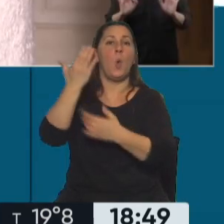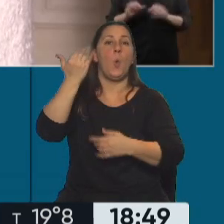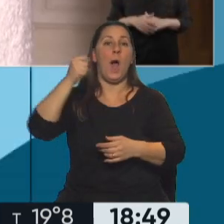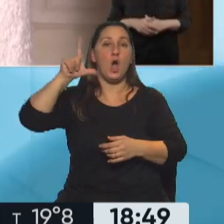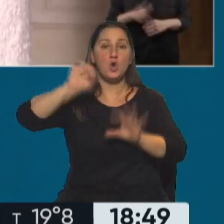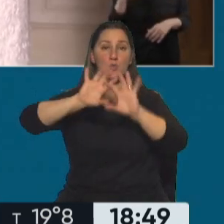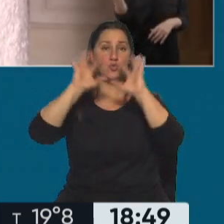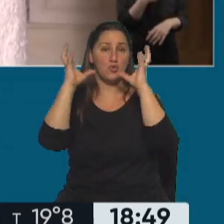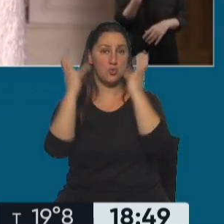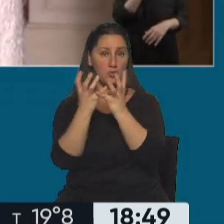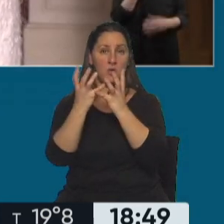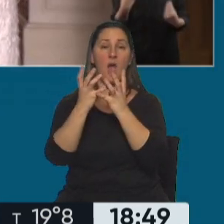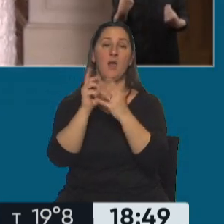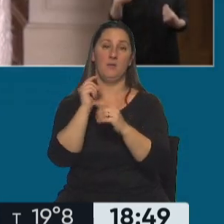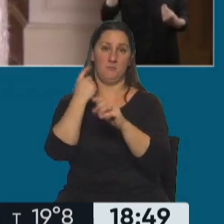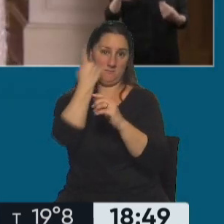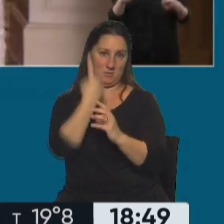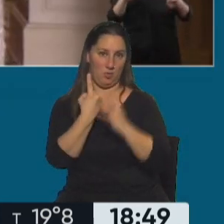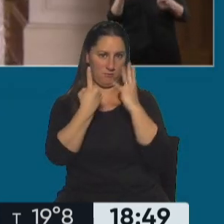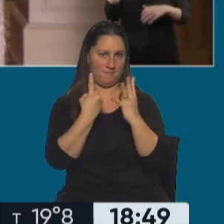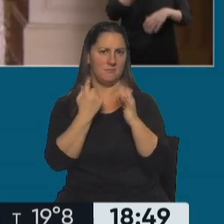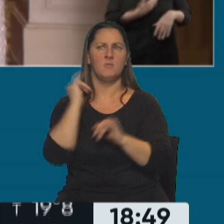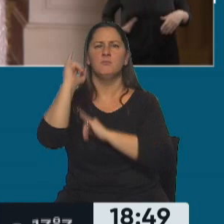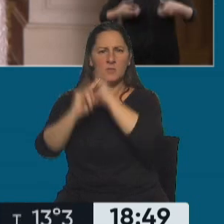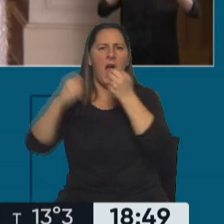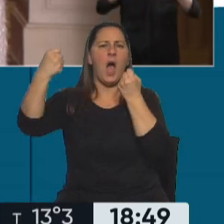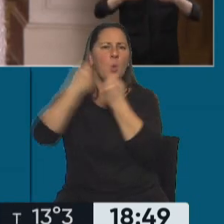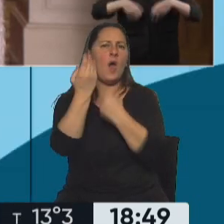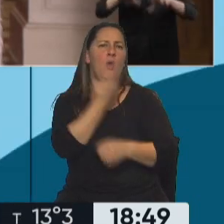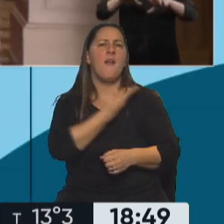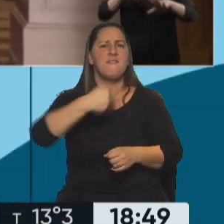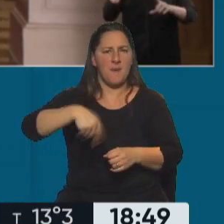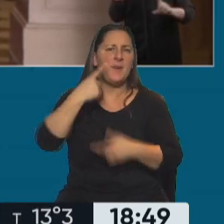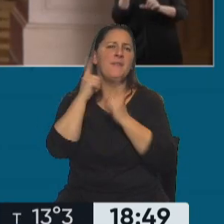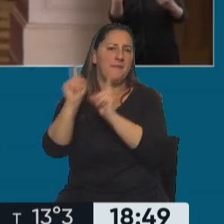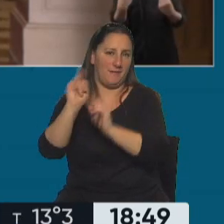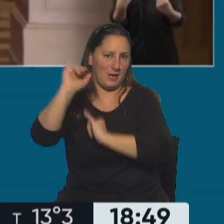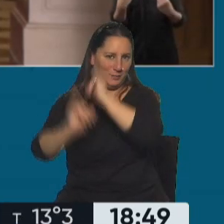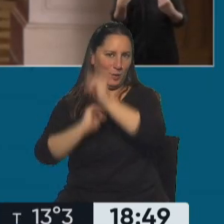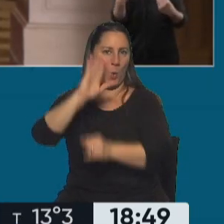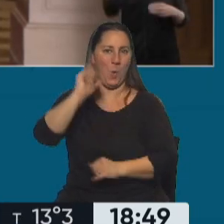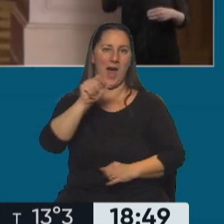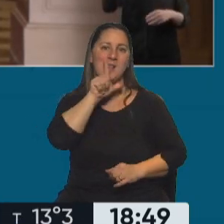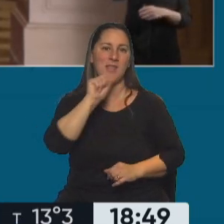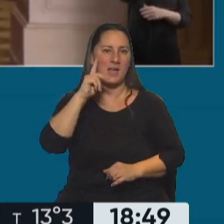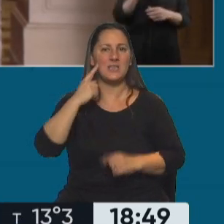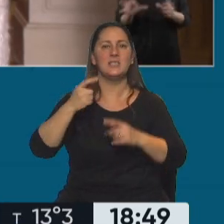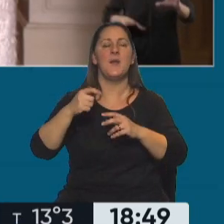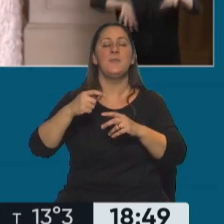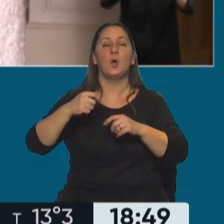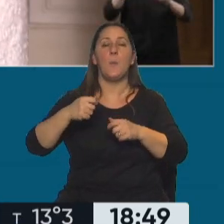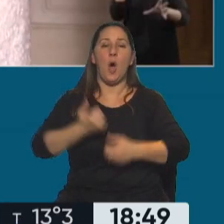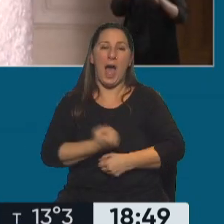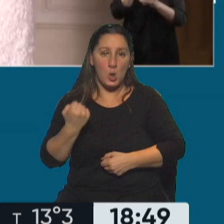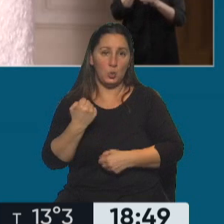Mundial, replicando en todos los ámbitos que ella iba a mantener el acuerdo con el Fondo Monetario, que el ajuste fiscal iba a seguir su curso y